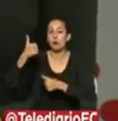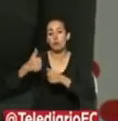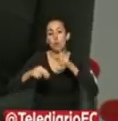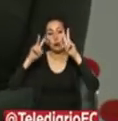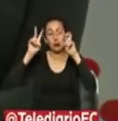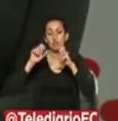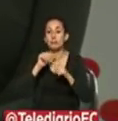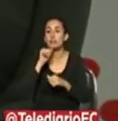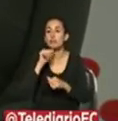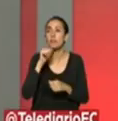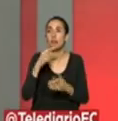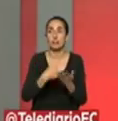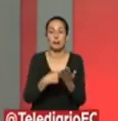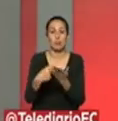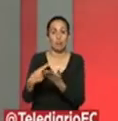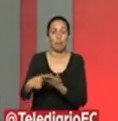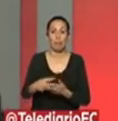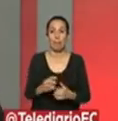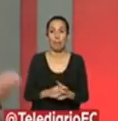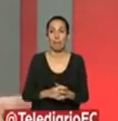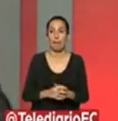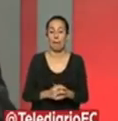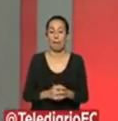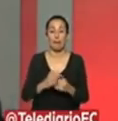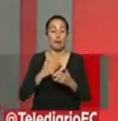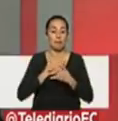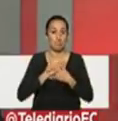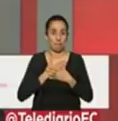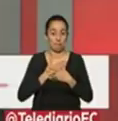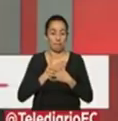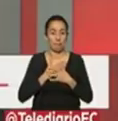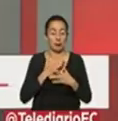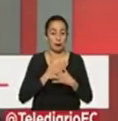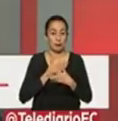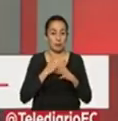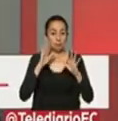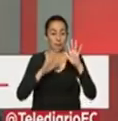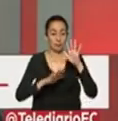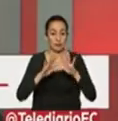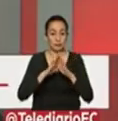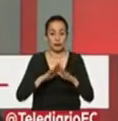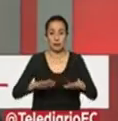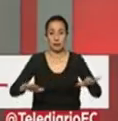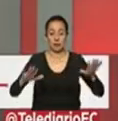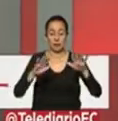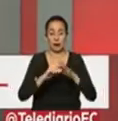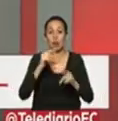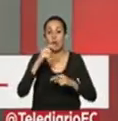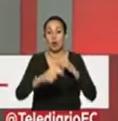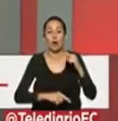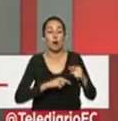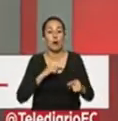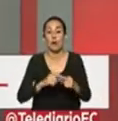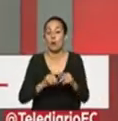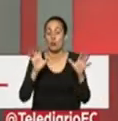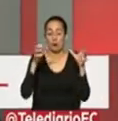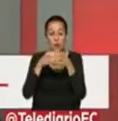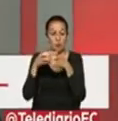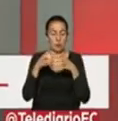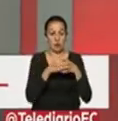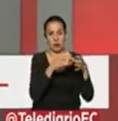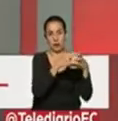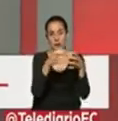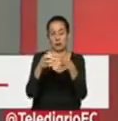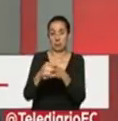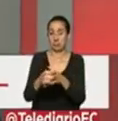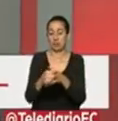están pendientes? Mi condición, si se puede hablar de condiciones, hay que ser respetuosos, era que la conformación de la Comisión de